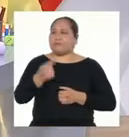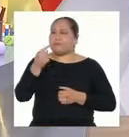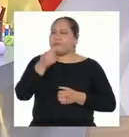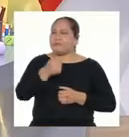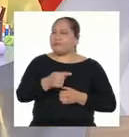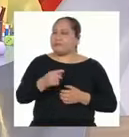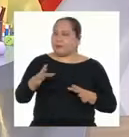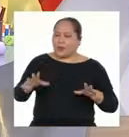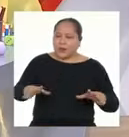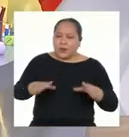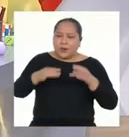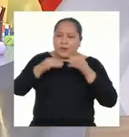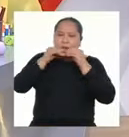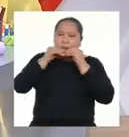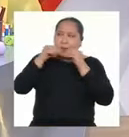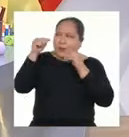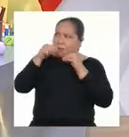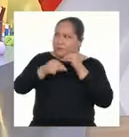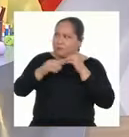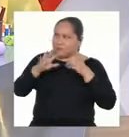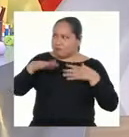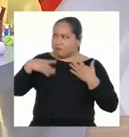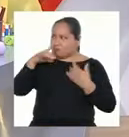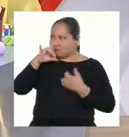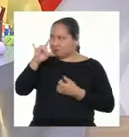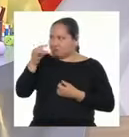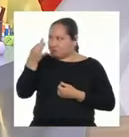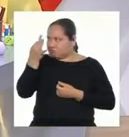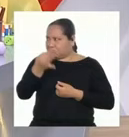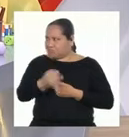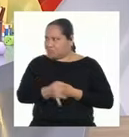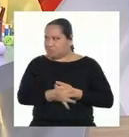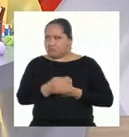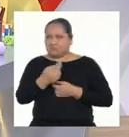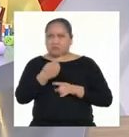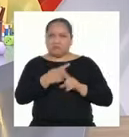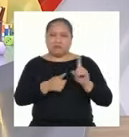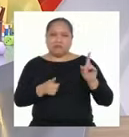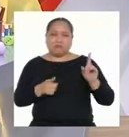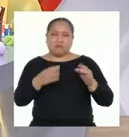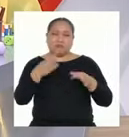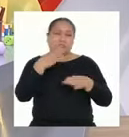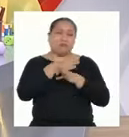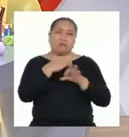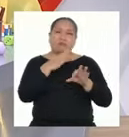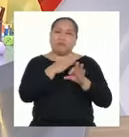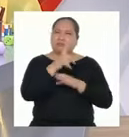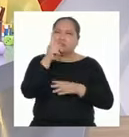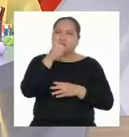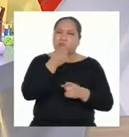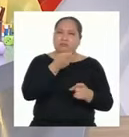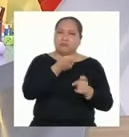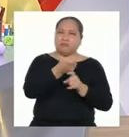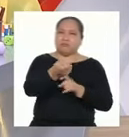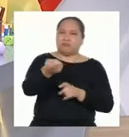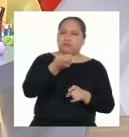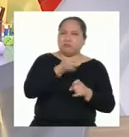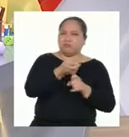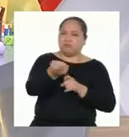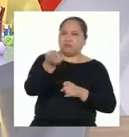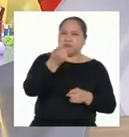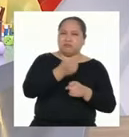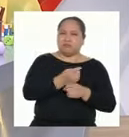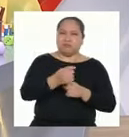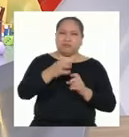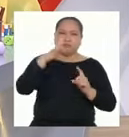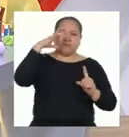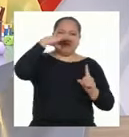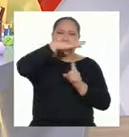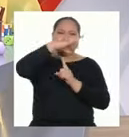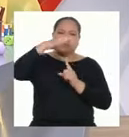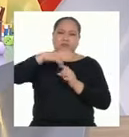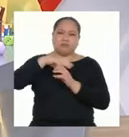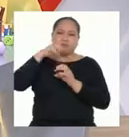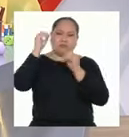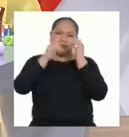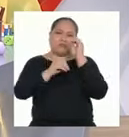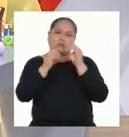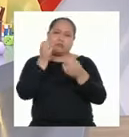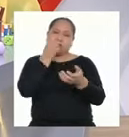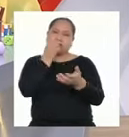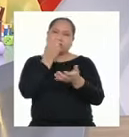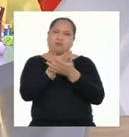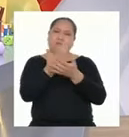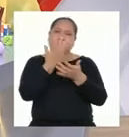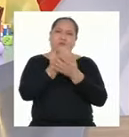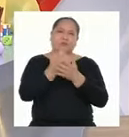Respecto al plástico, podemos usarlo, ¿no? Pero de manera que no perjudique el ambiente y teniendo en cuenta buenos ejemplos de